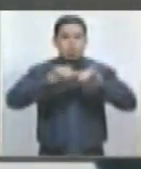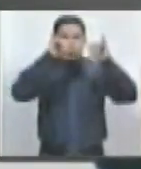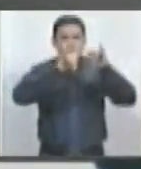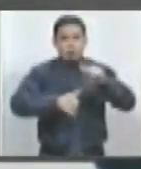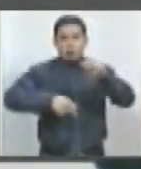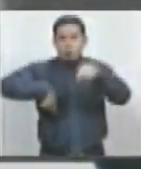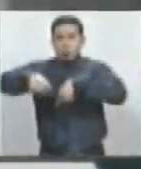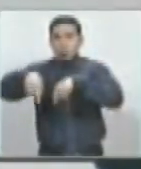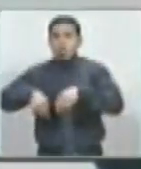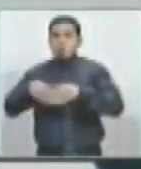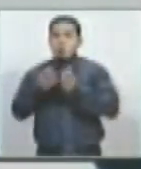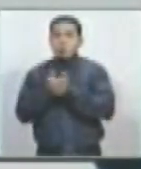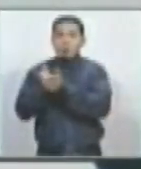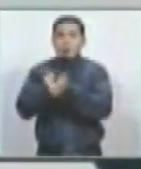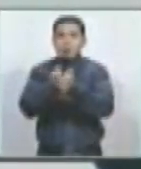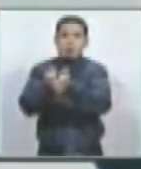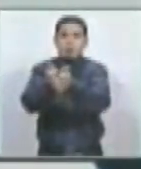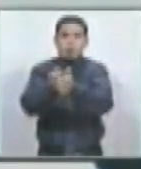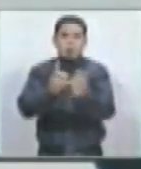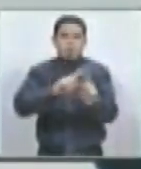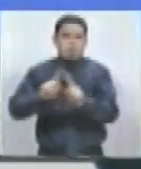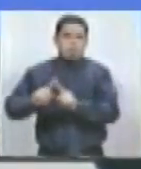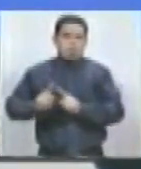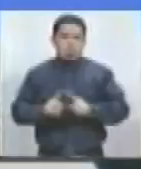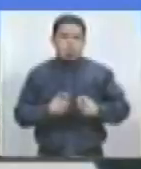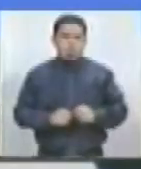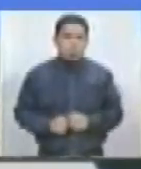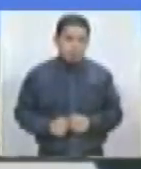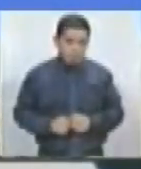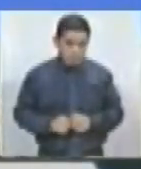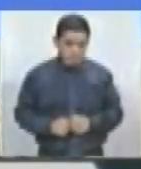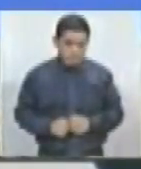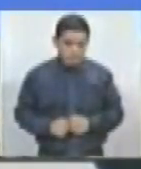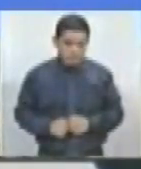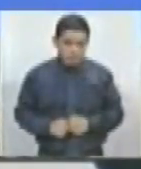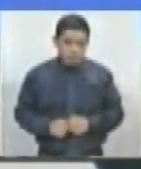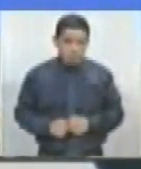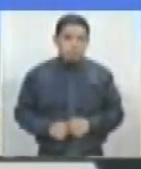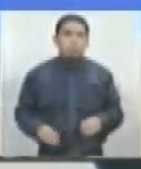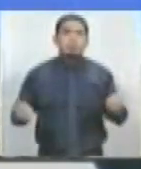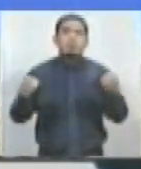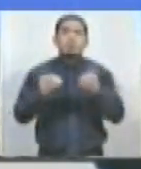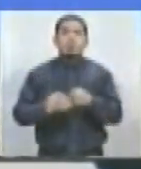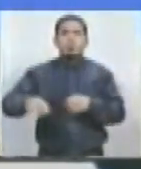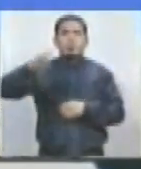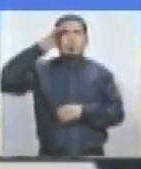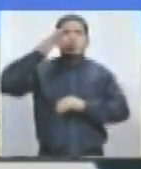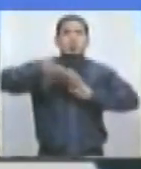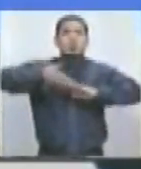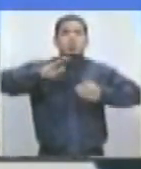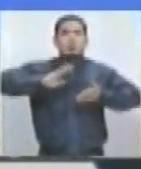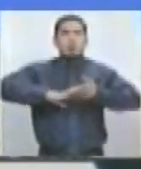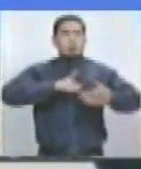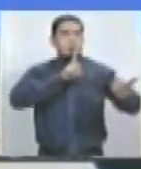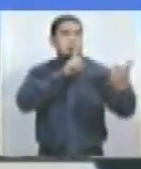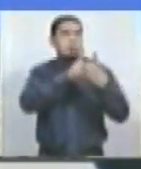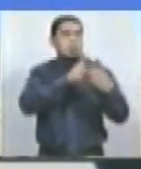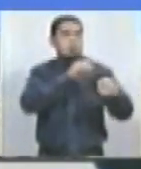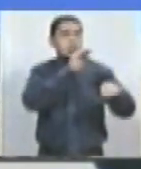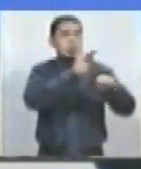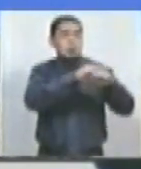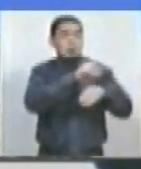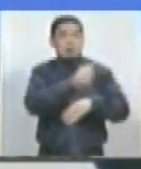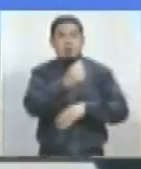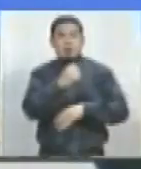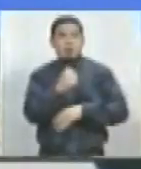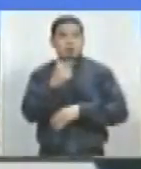de lanchas y botes respectivamente. A la unidad de policía comunitaria, al UPC más cercano, a fin de que puedan